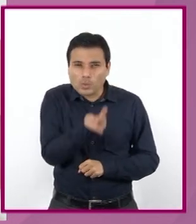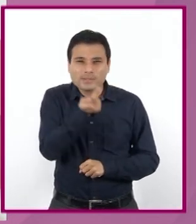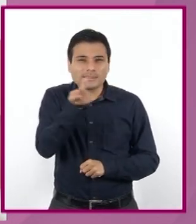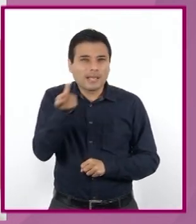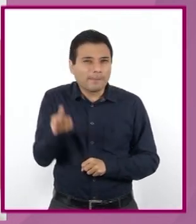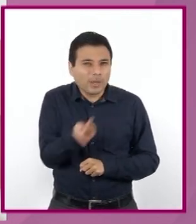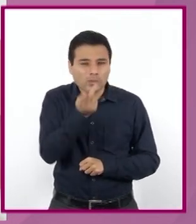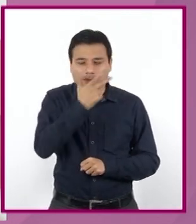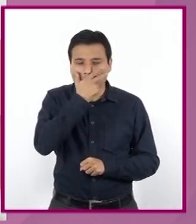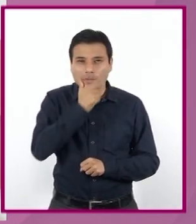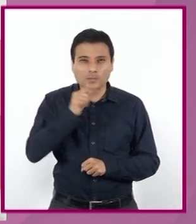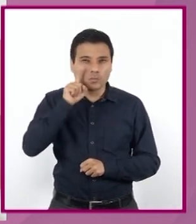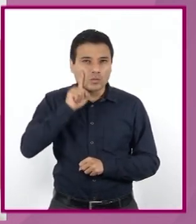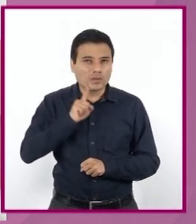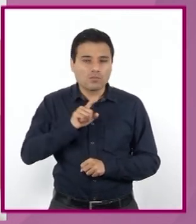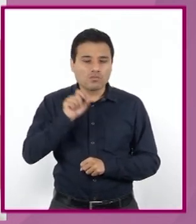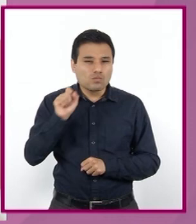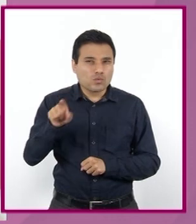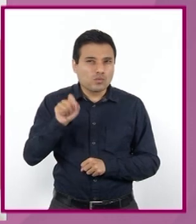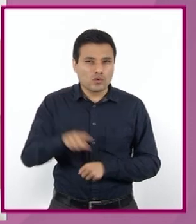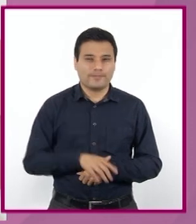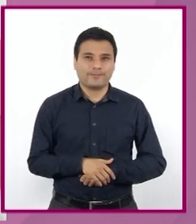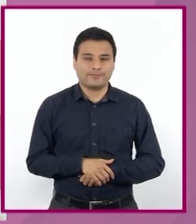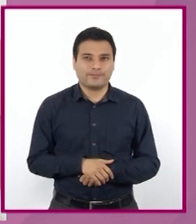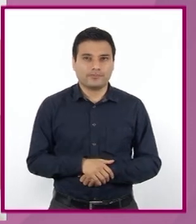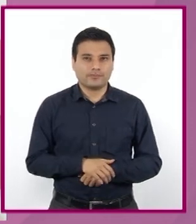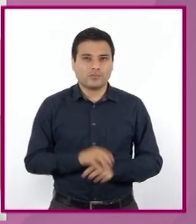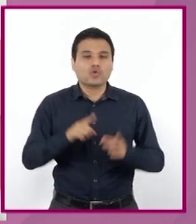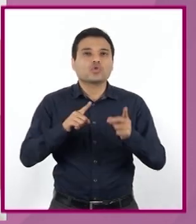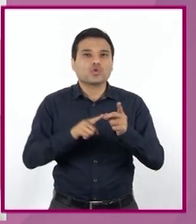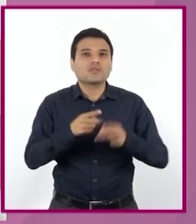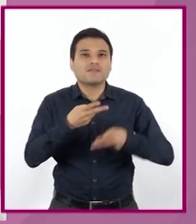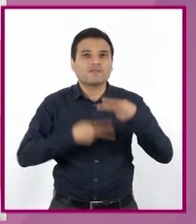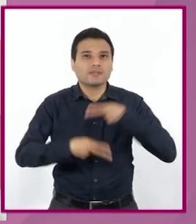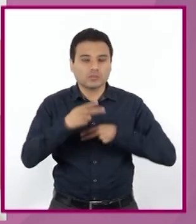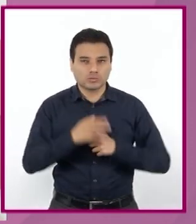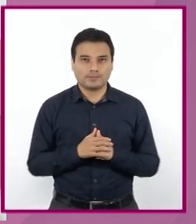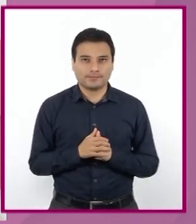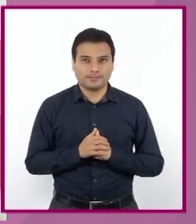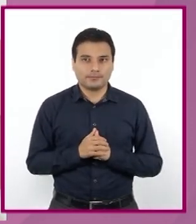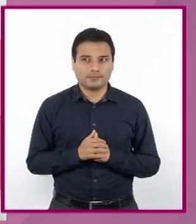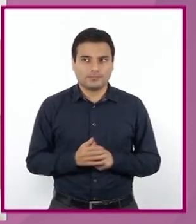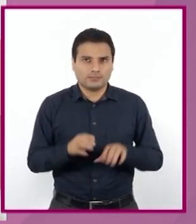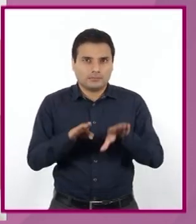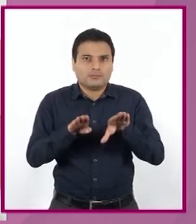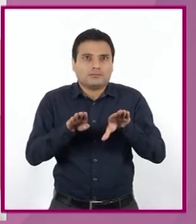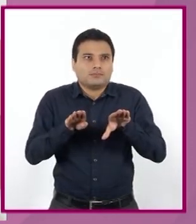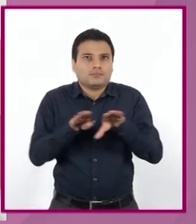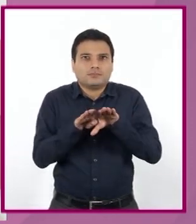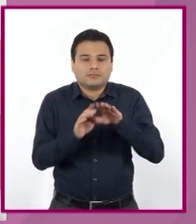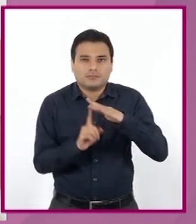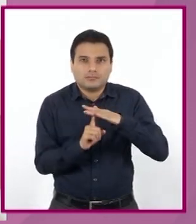y de esas mujeres. ¿De dónde venimos? ¿Cómo llegamos hasta aquí?